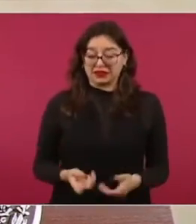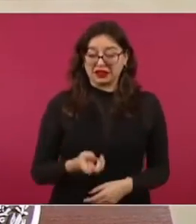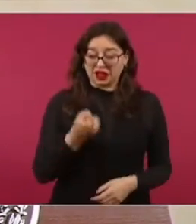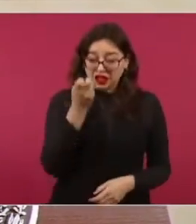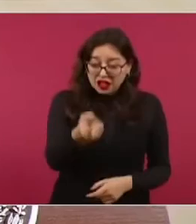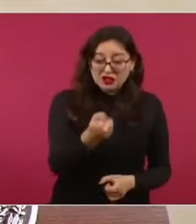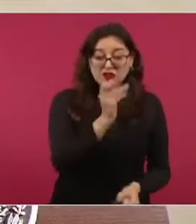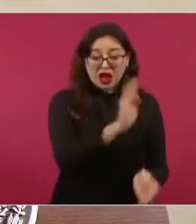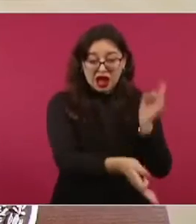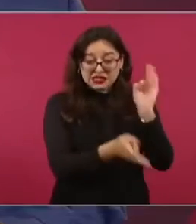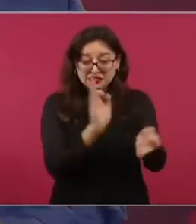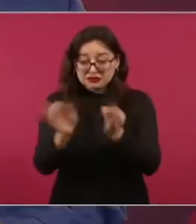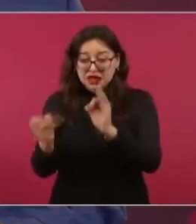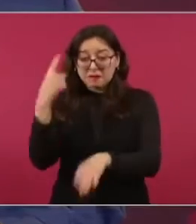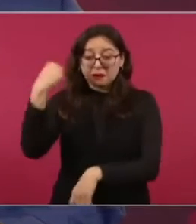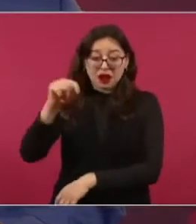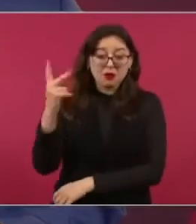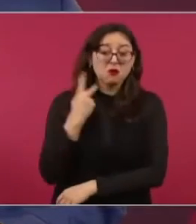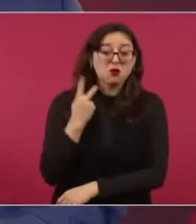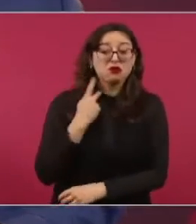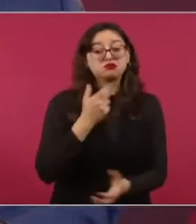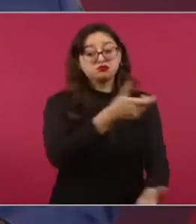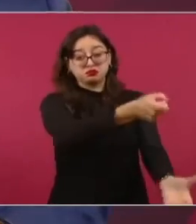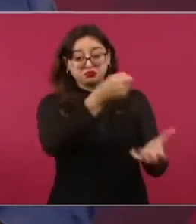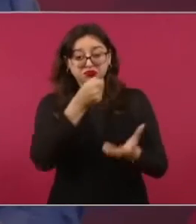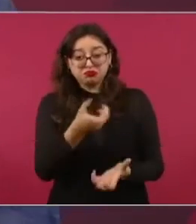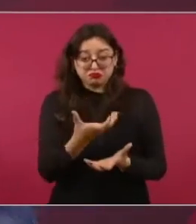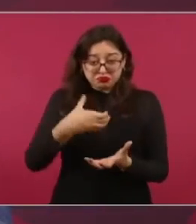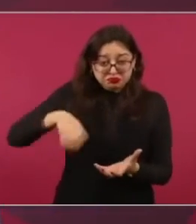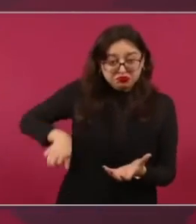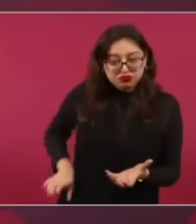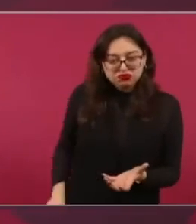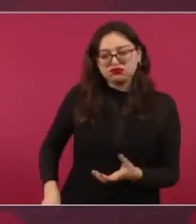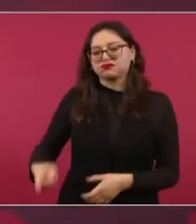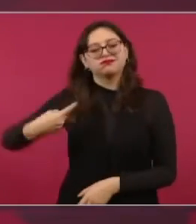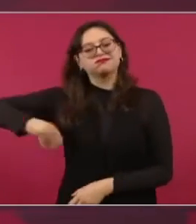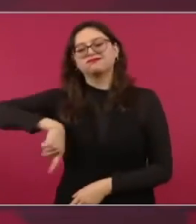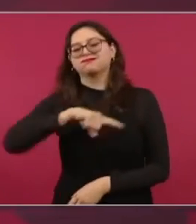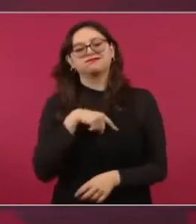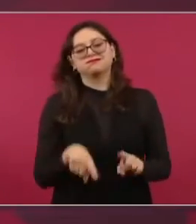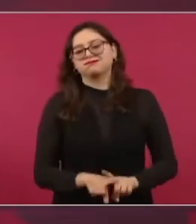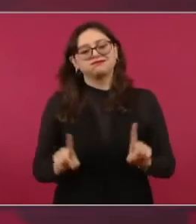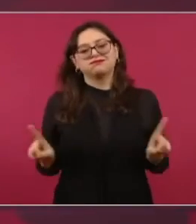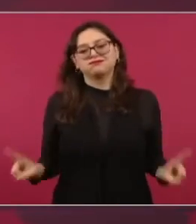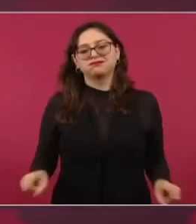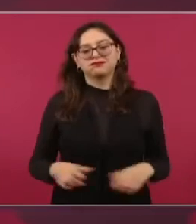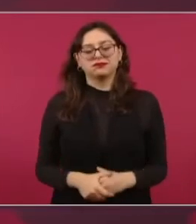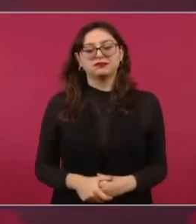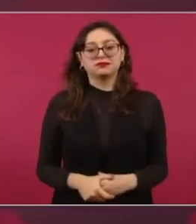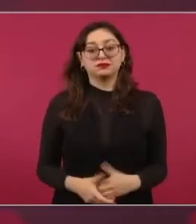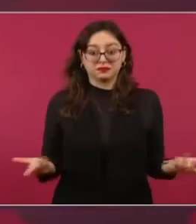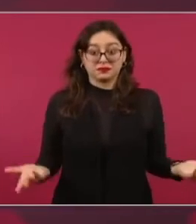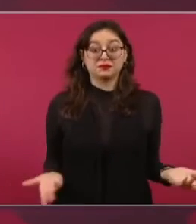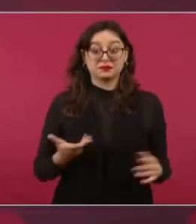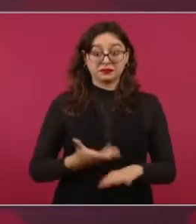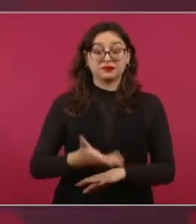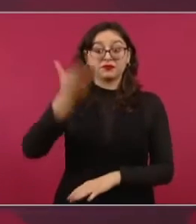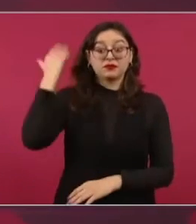para labores políticas electorales. En ese entonces, ¿sabe qué me dijo Zedillo?